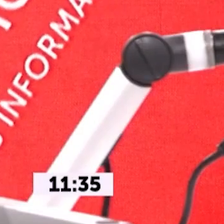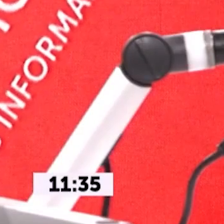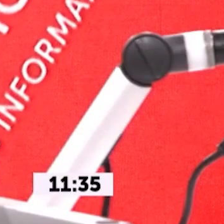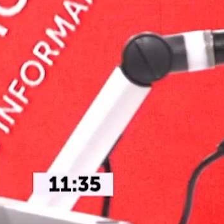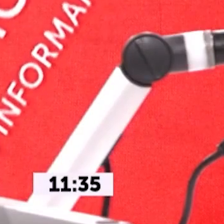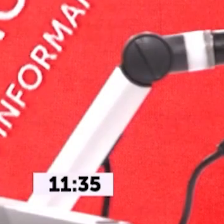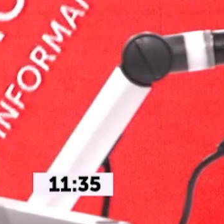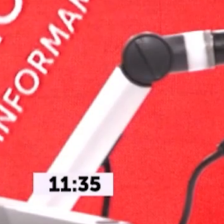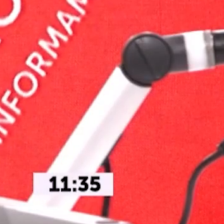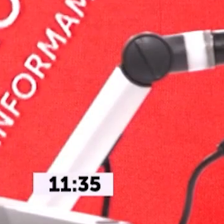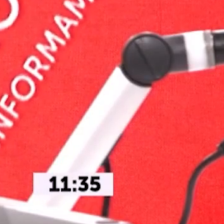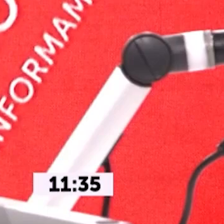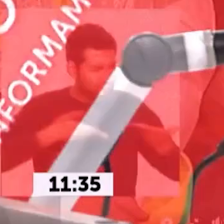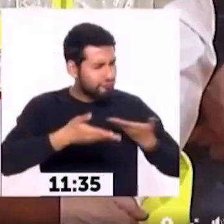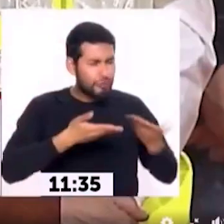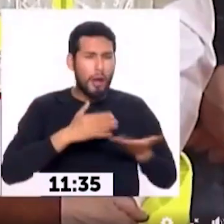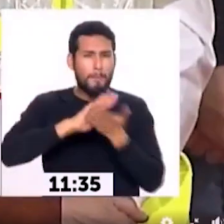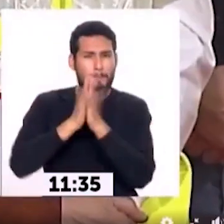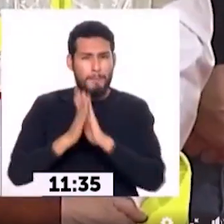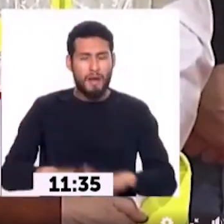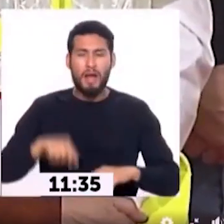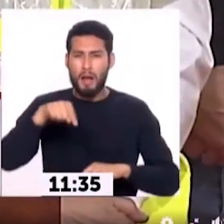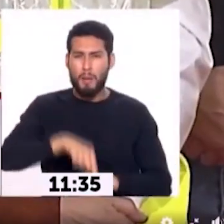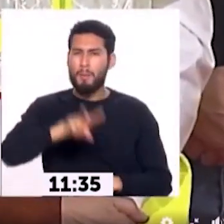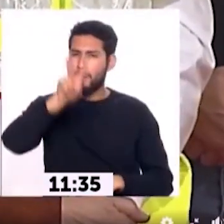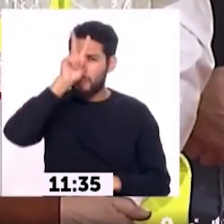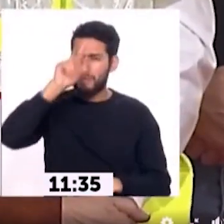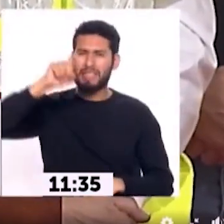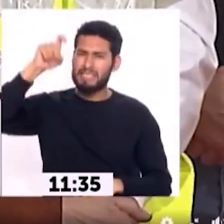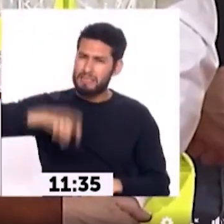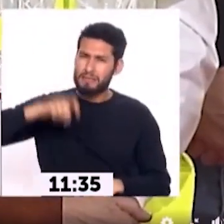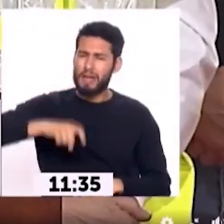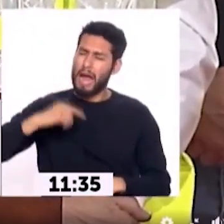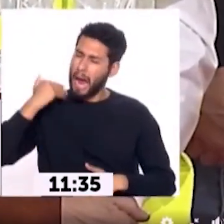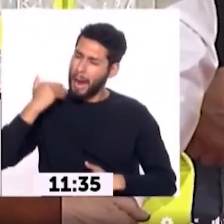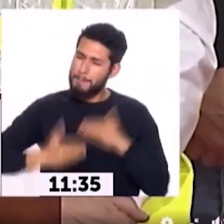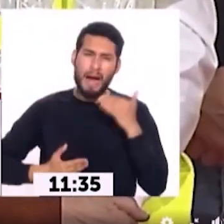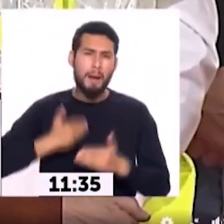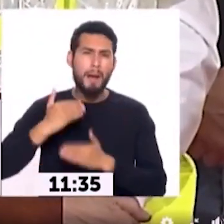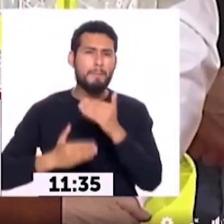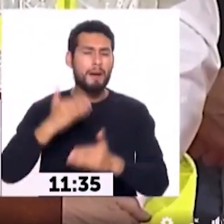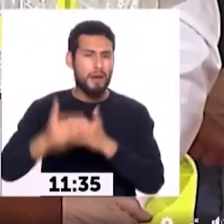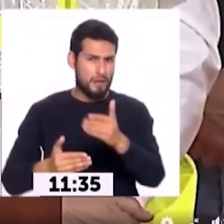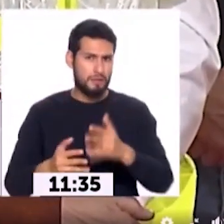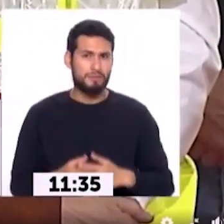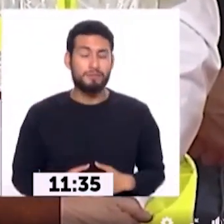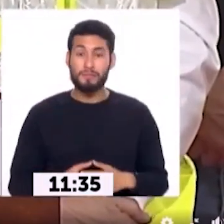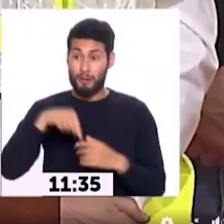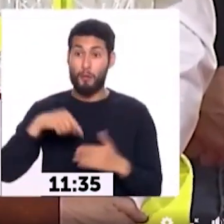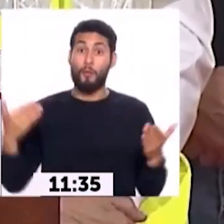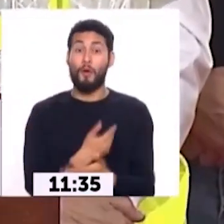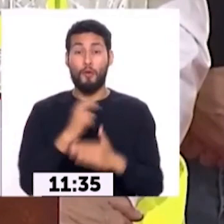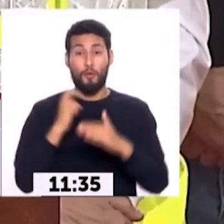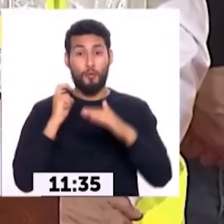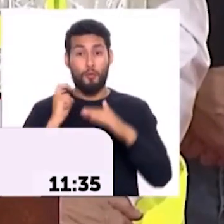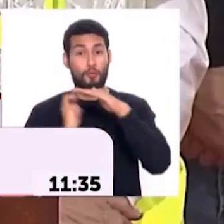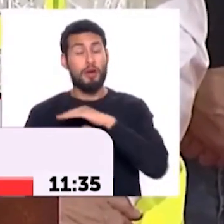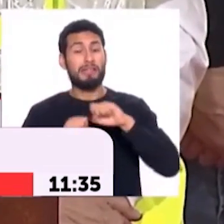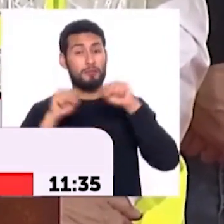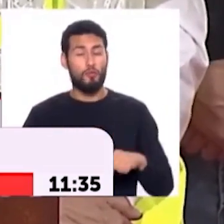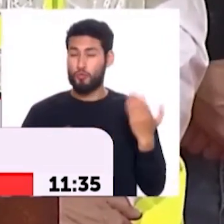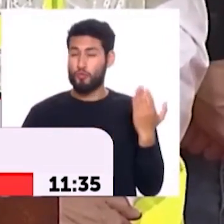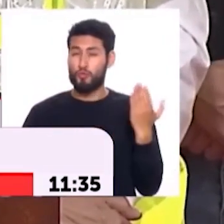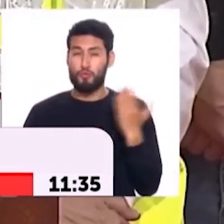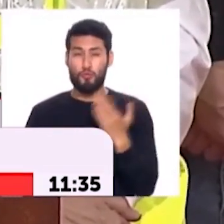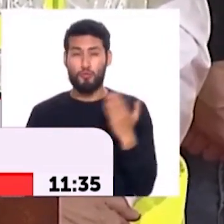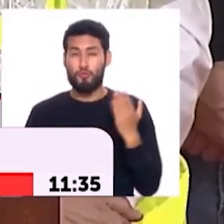Buen día, Pedro. Información en vivo desde el puerto del Callao, donde hace pocos minutos la presidenta Dina Boluarte supervisó precisamente los trabajos